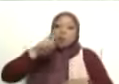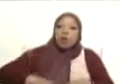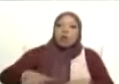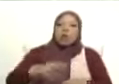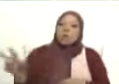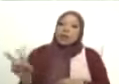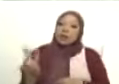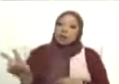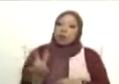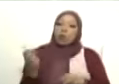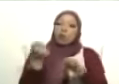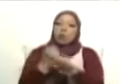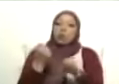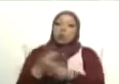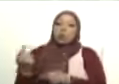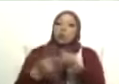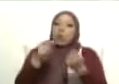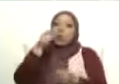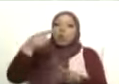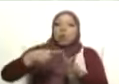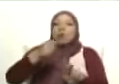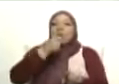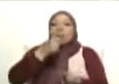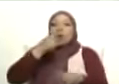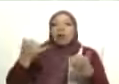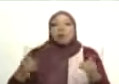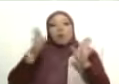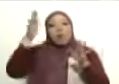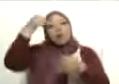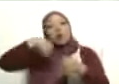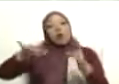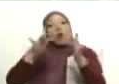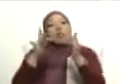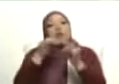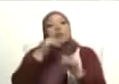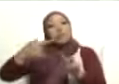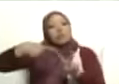venezolano. Anabel, José Manuel, es el balance que ofrecemos a esta hora, y con ella retornamos el pase con ustedes al estudio. Adelante.